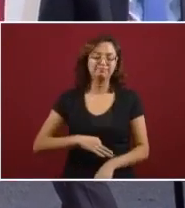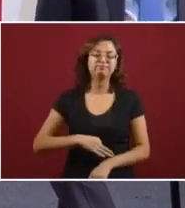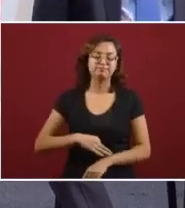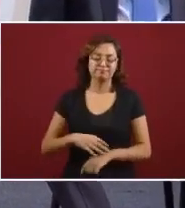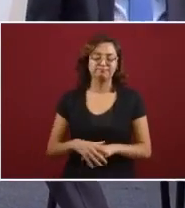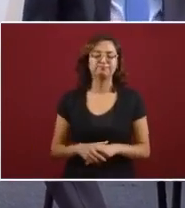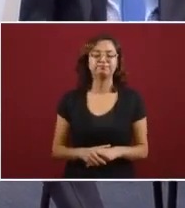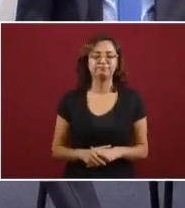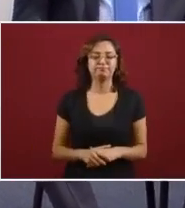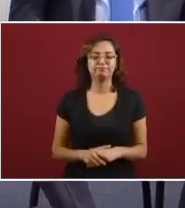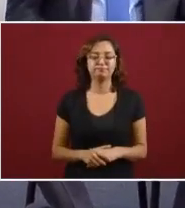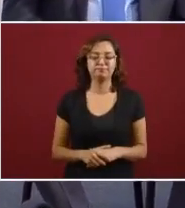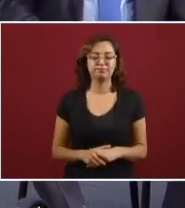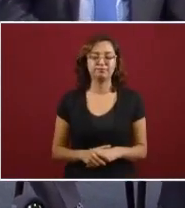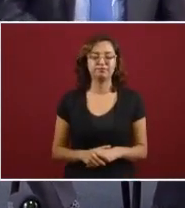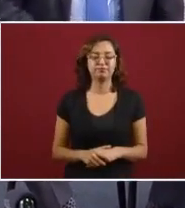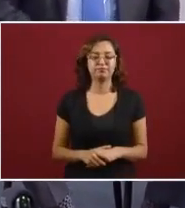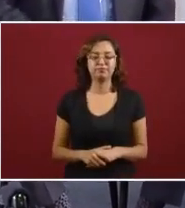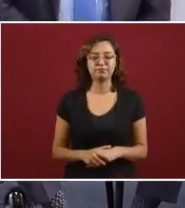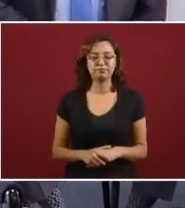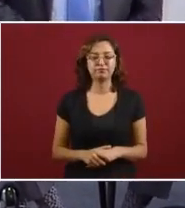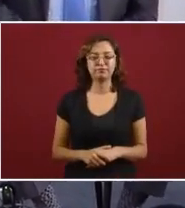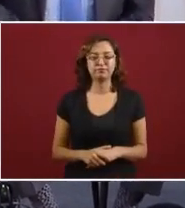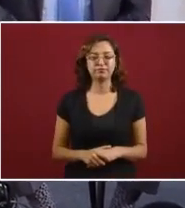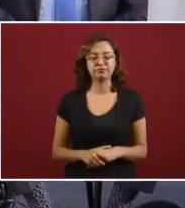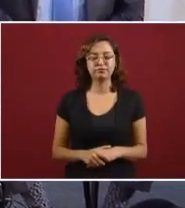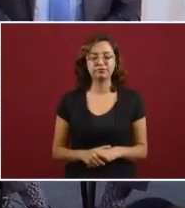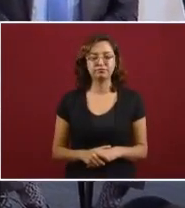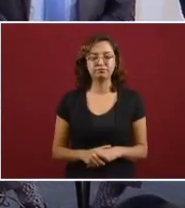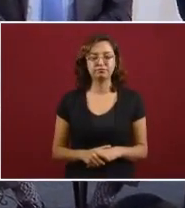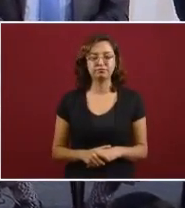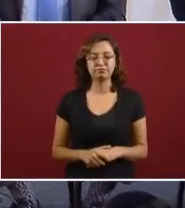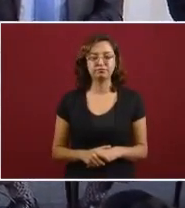y ya no se va a autorizar